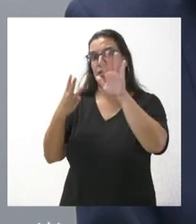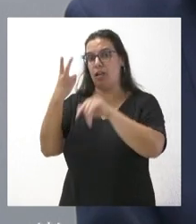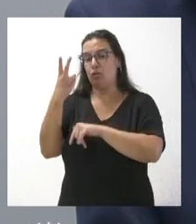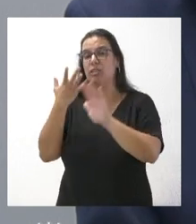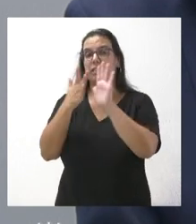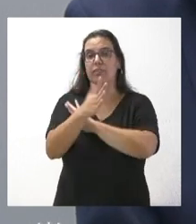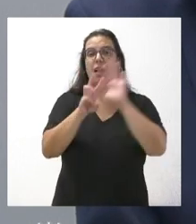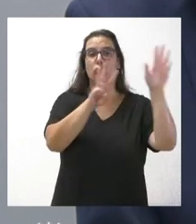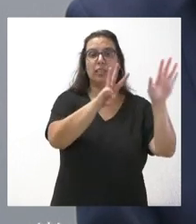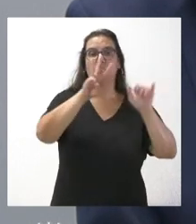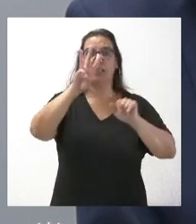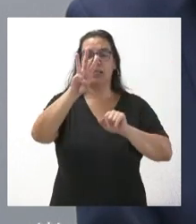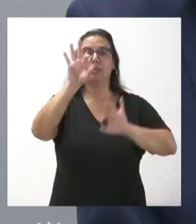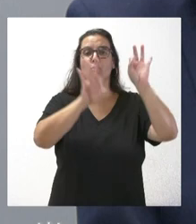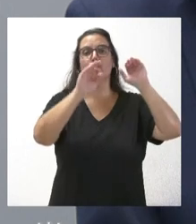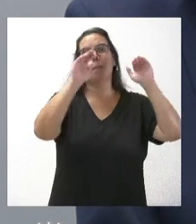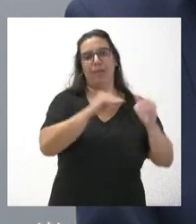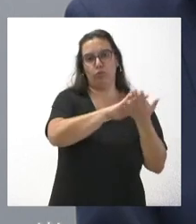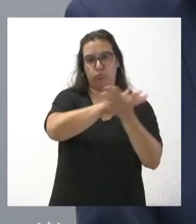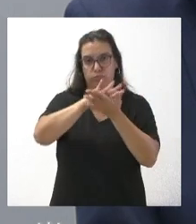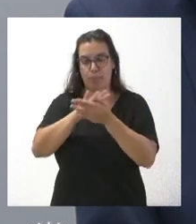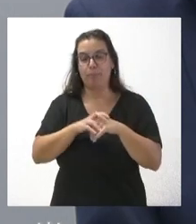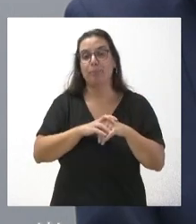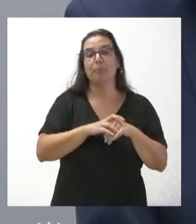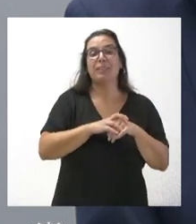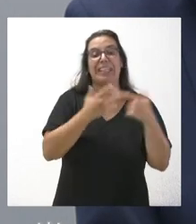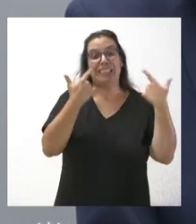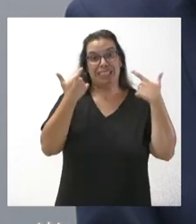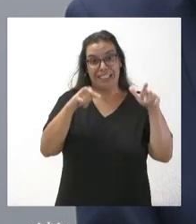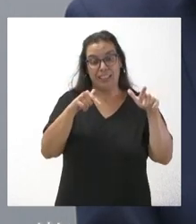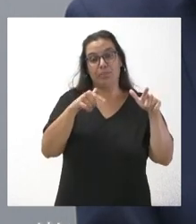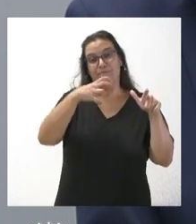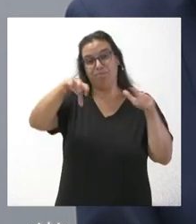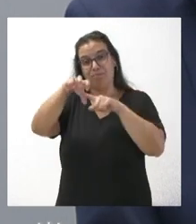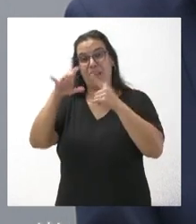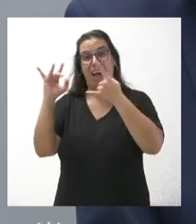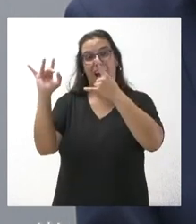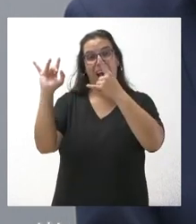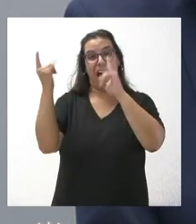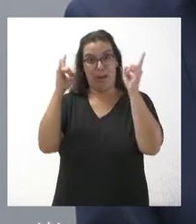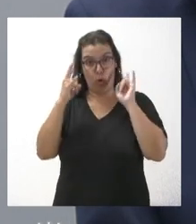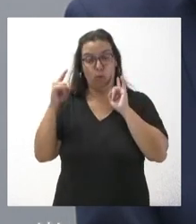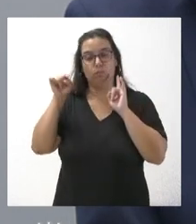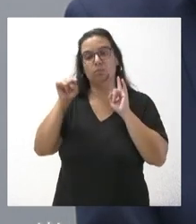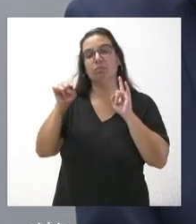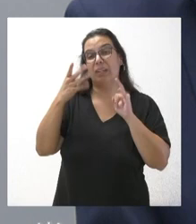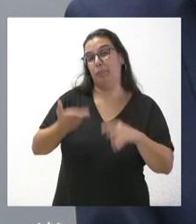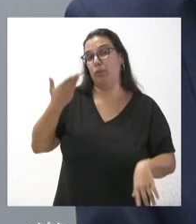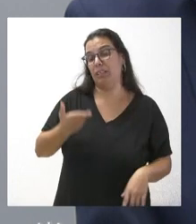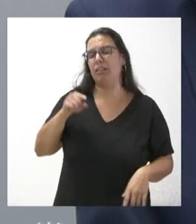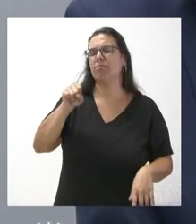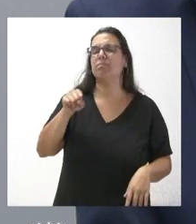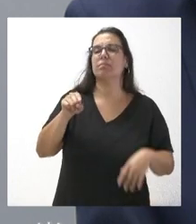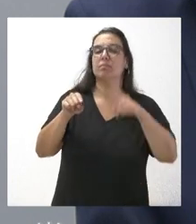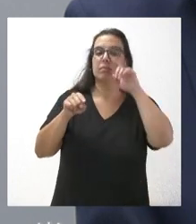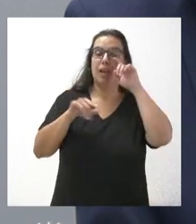un 83% menos. Respecto a la superficie arbolada, que es la más importante, ¿no? Llevamos en este